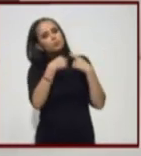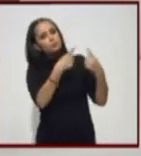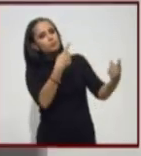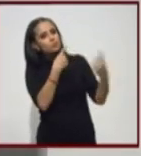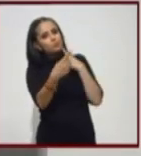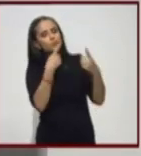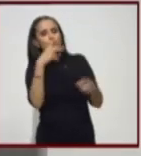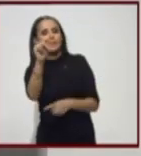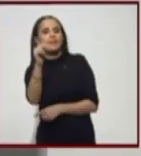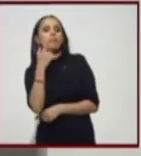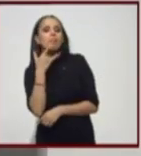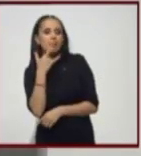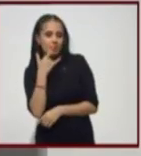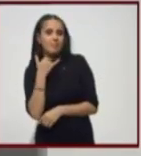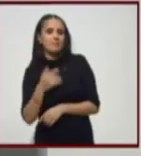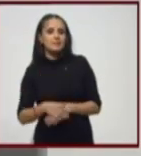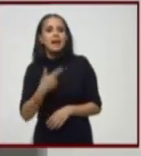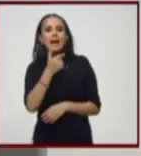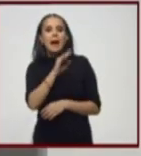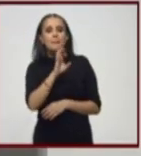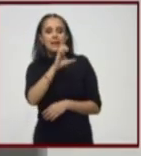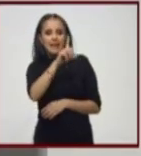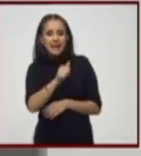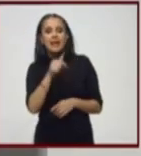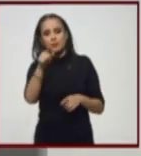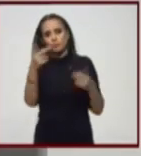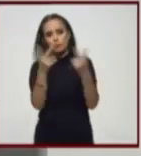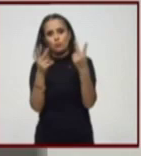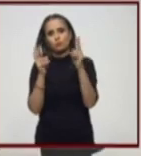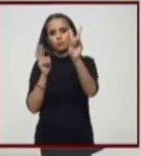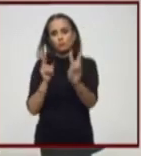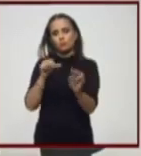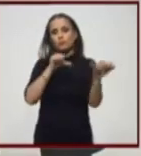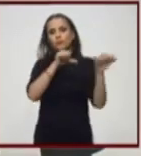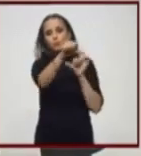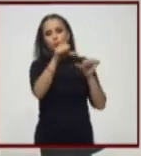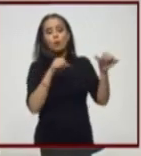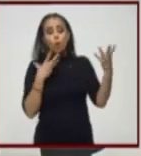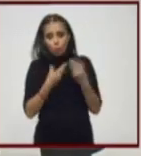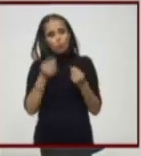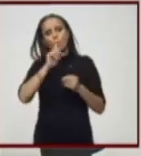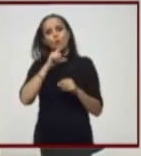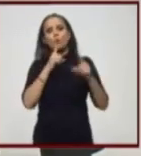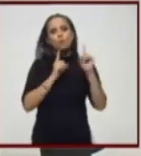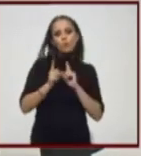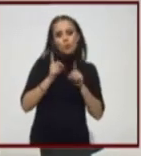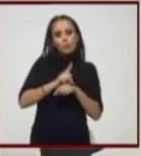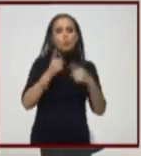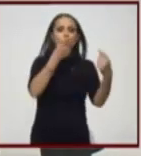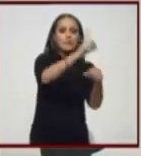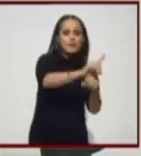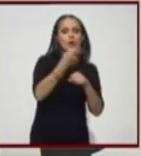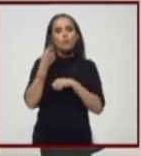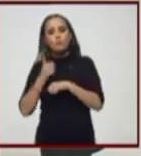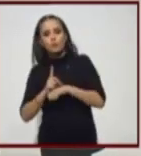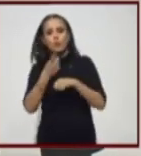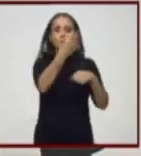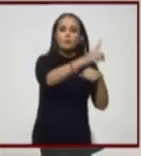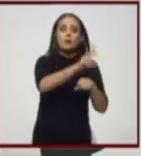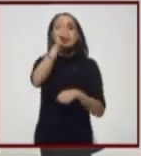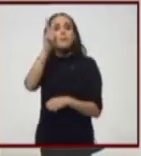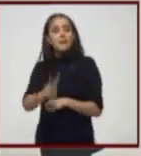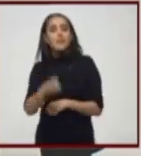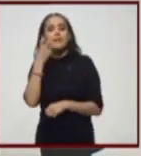y gabriela haciendo una pareja padrísimo alternábamos nunca estaba un día o un día un día ella un día yo hice